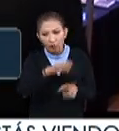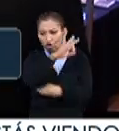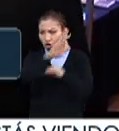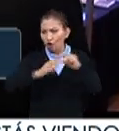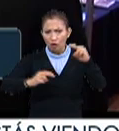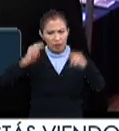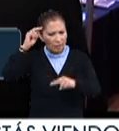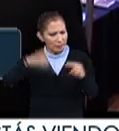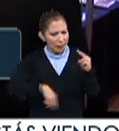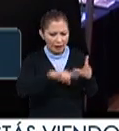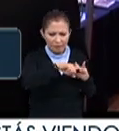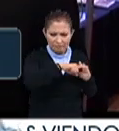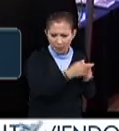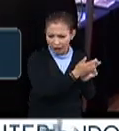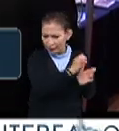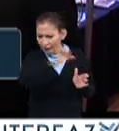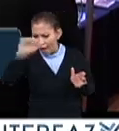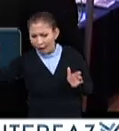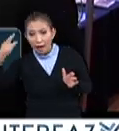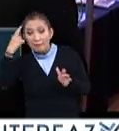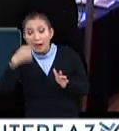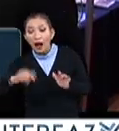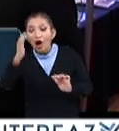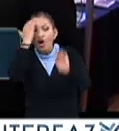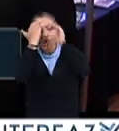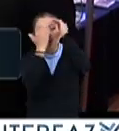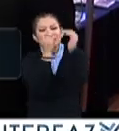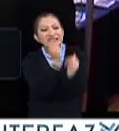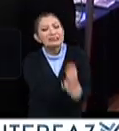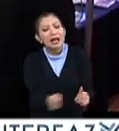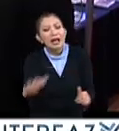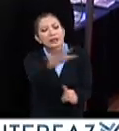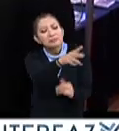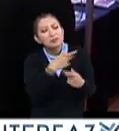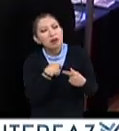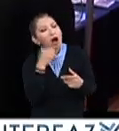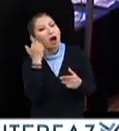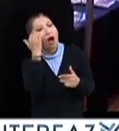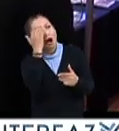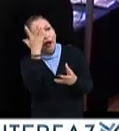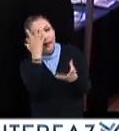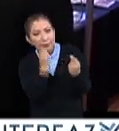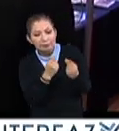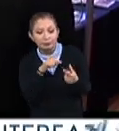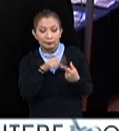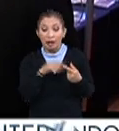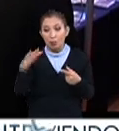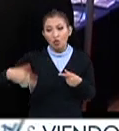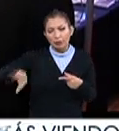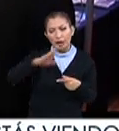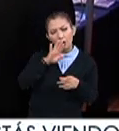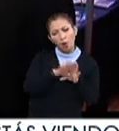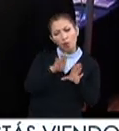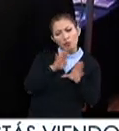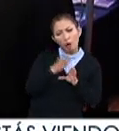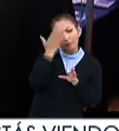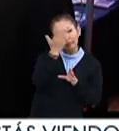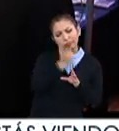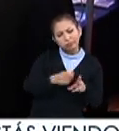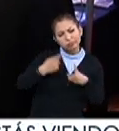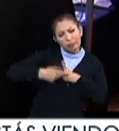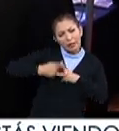todo nivel para un conocimiento de la población y buscar mejorar las